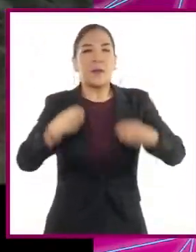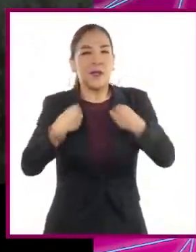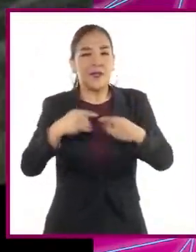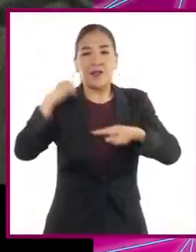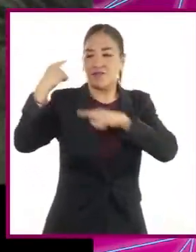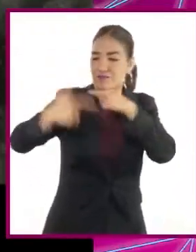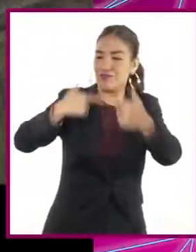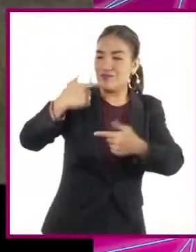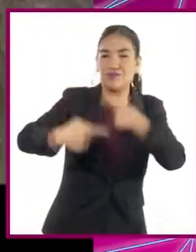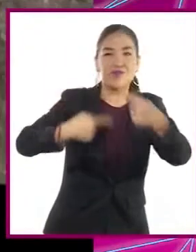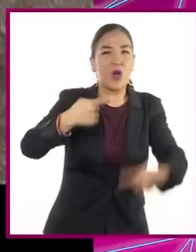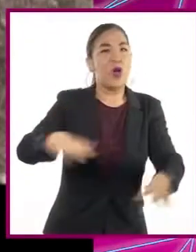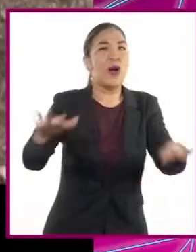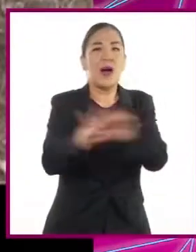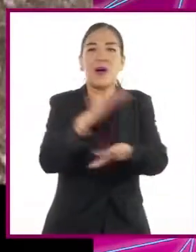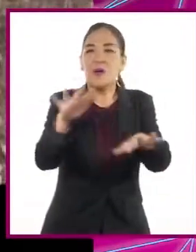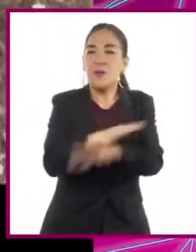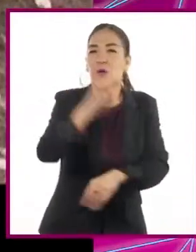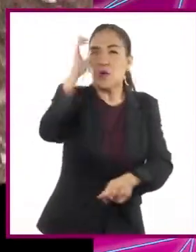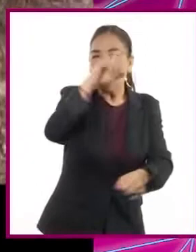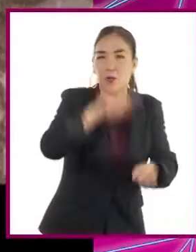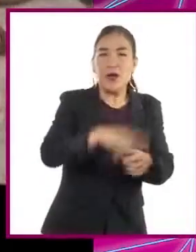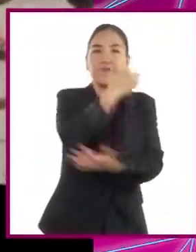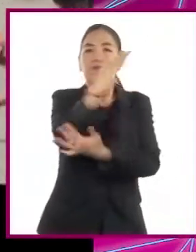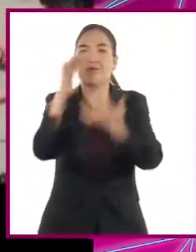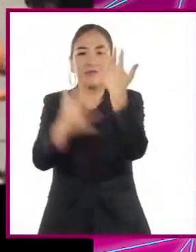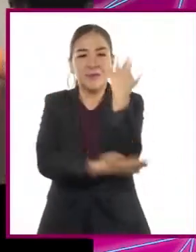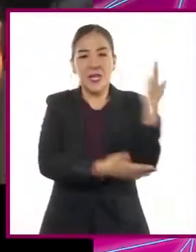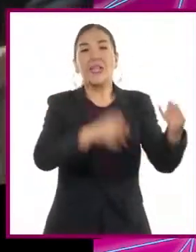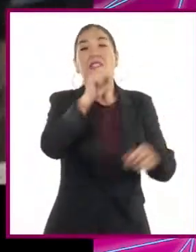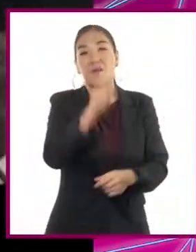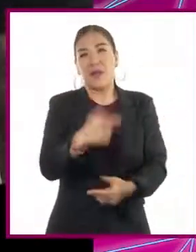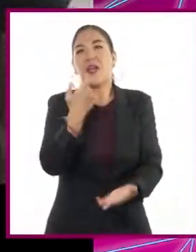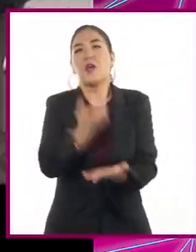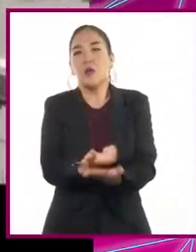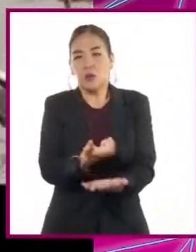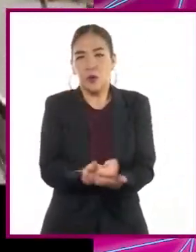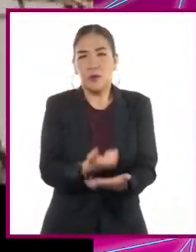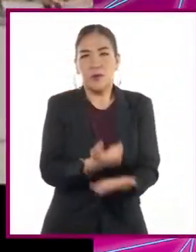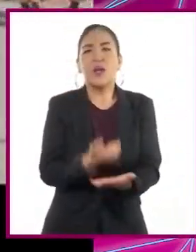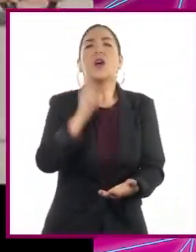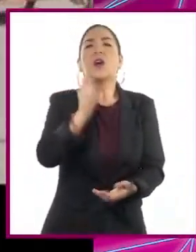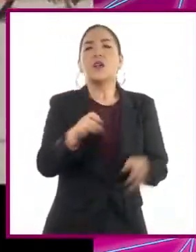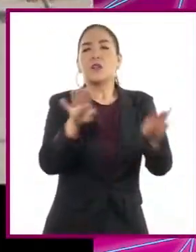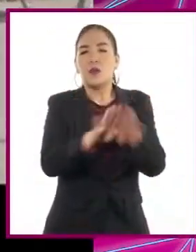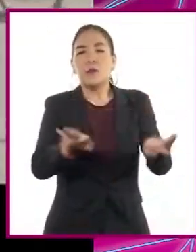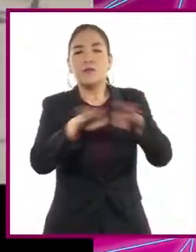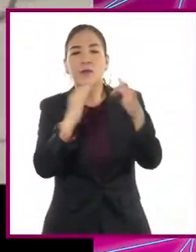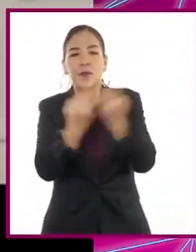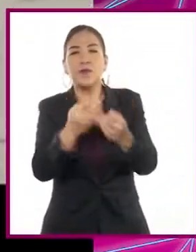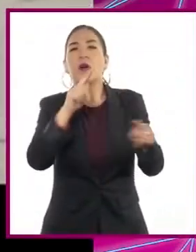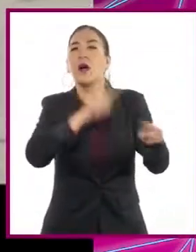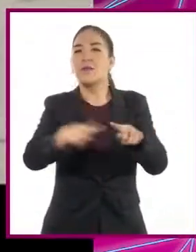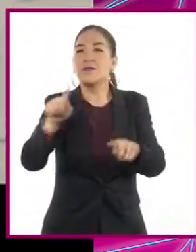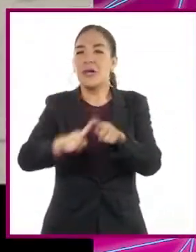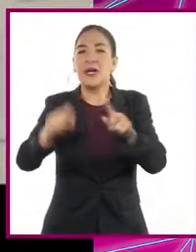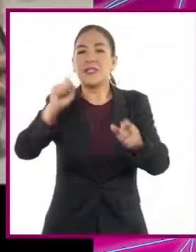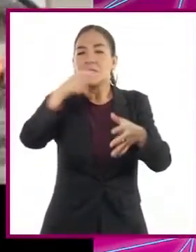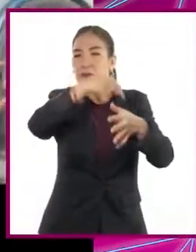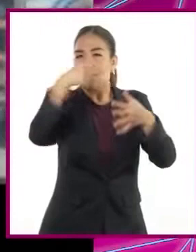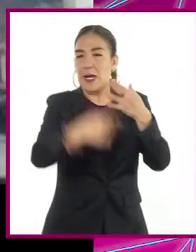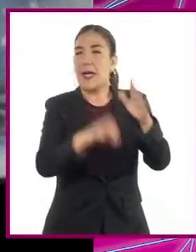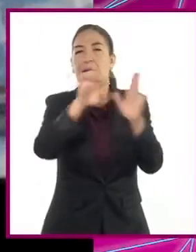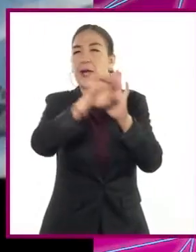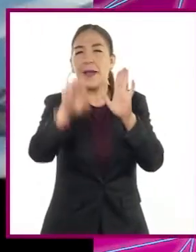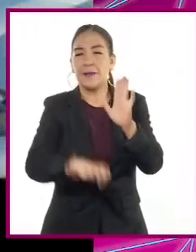según los aspectos culturales, ambientales y económicos. De la misma forma, nuestros satisfactores se van determinando. Por